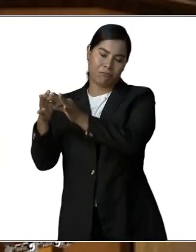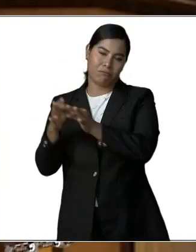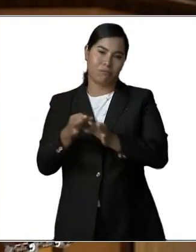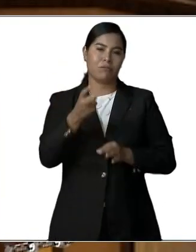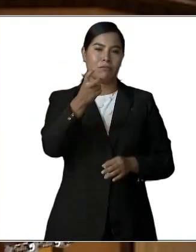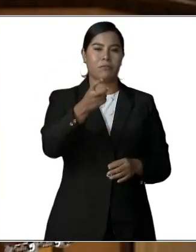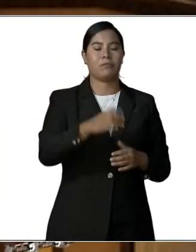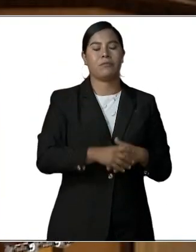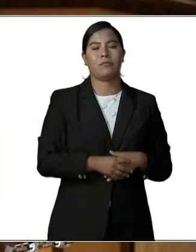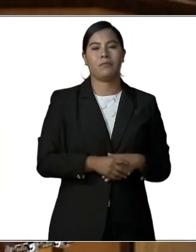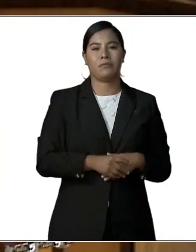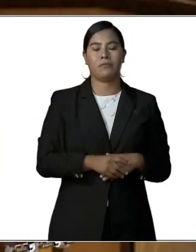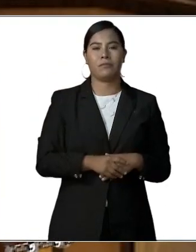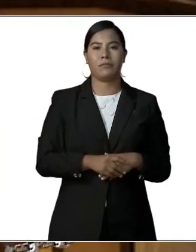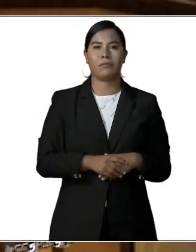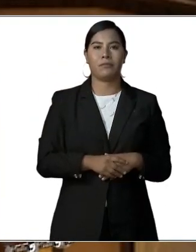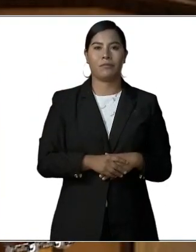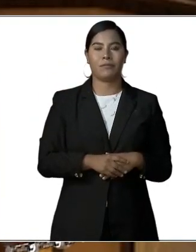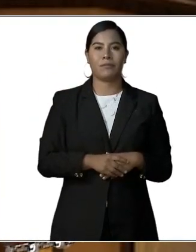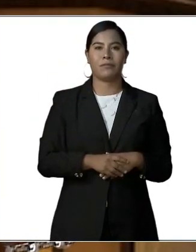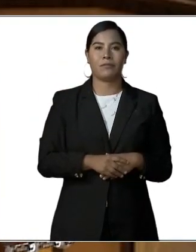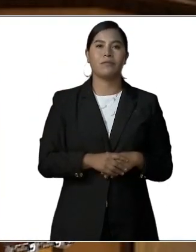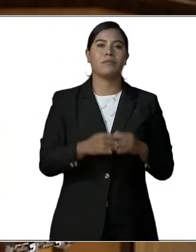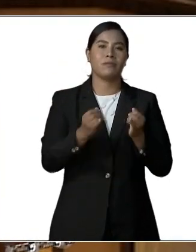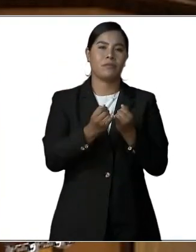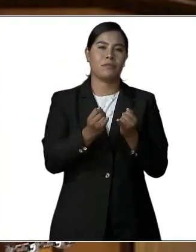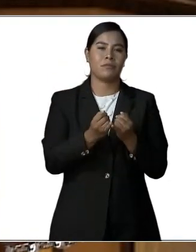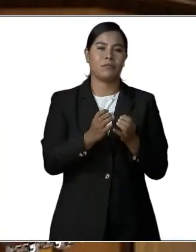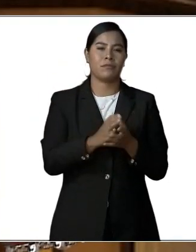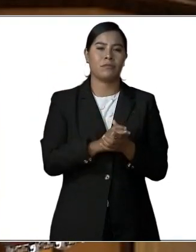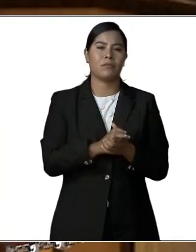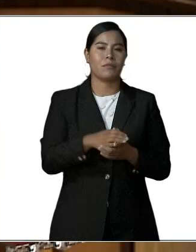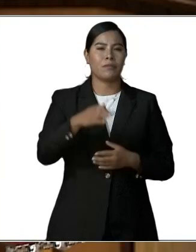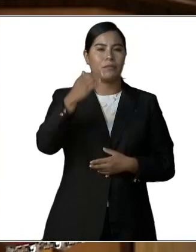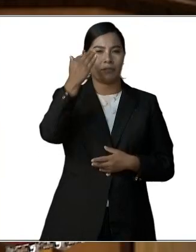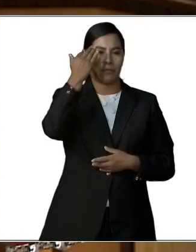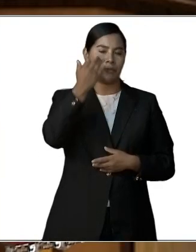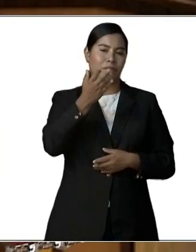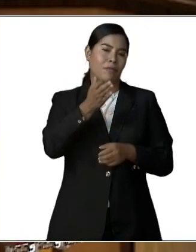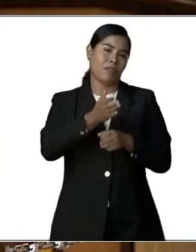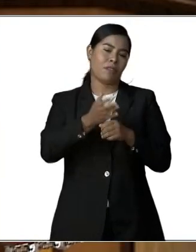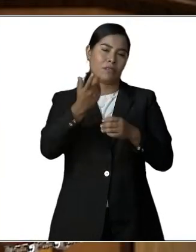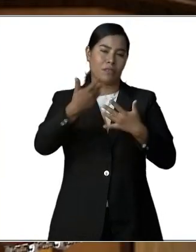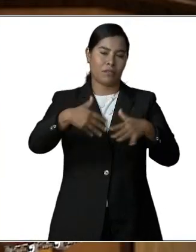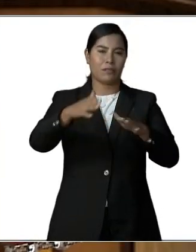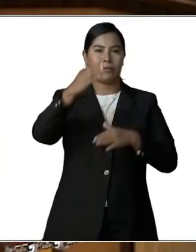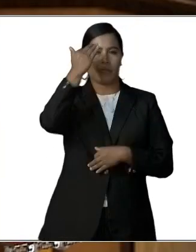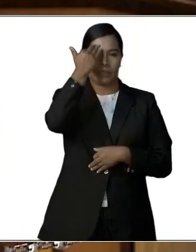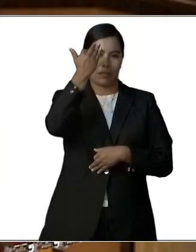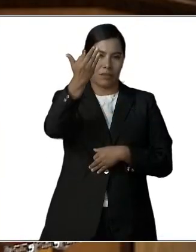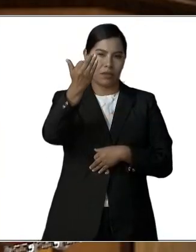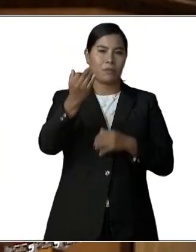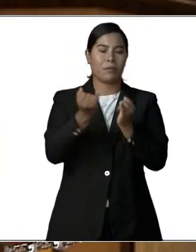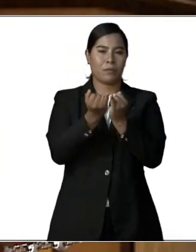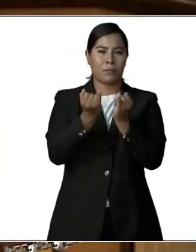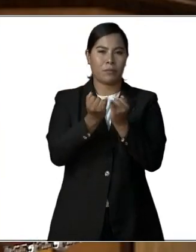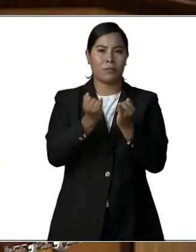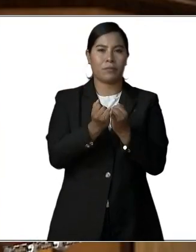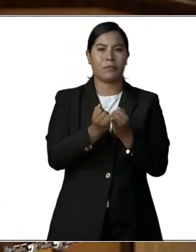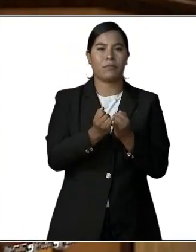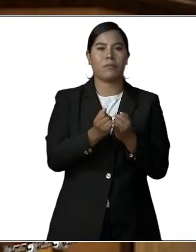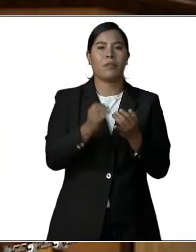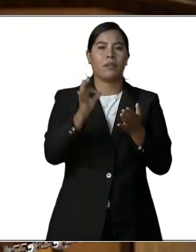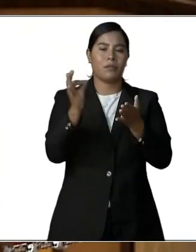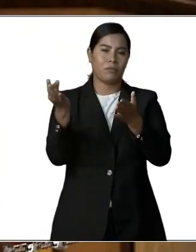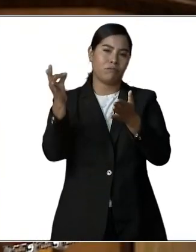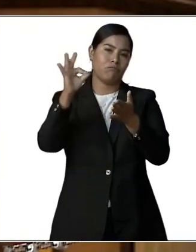algunas cuestiones aquí, muy detalles que tienen que ver con la duración, decíamos. Las puntuaciones de una y otra fase no se